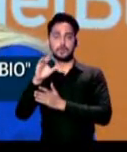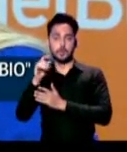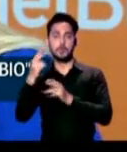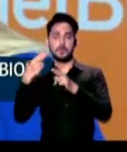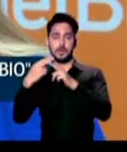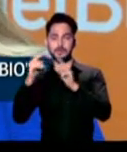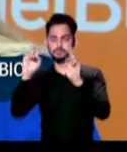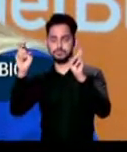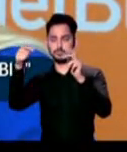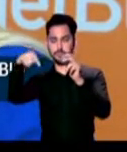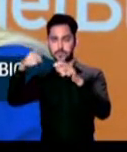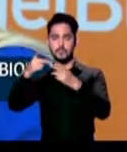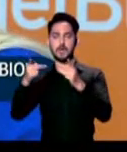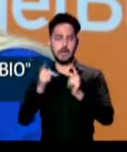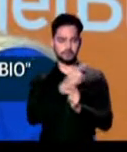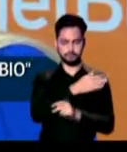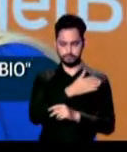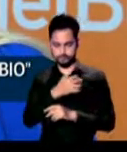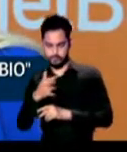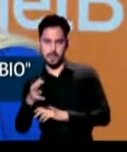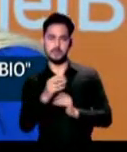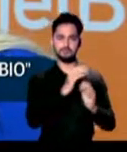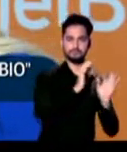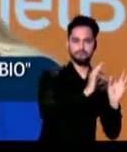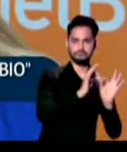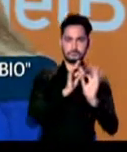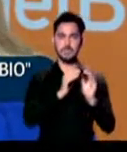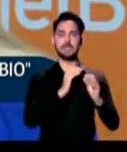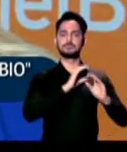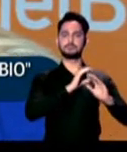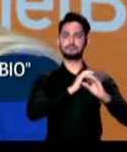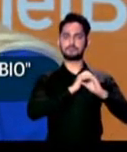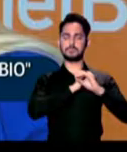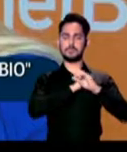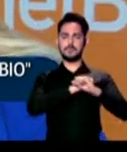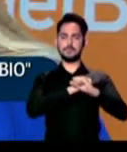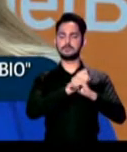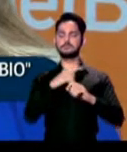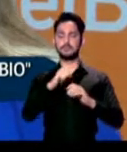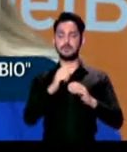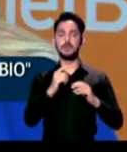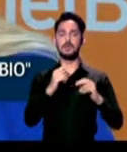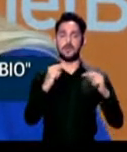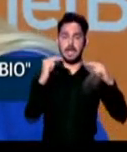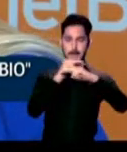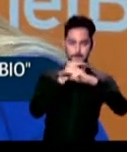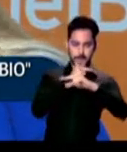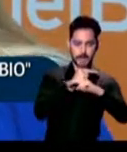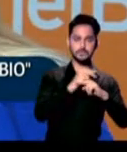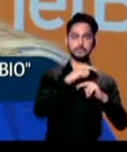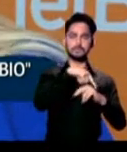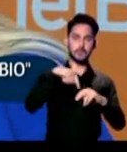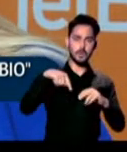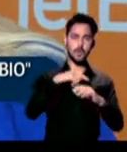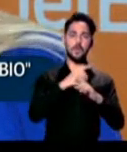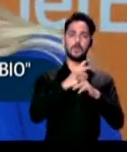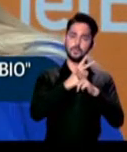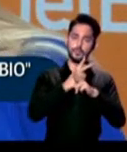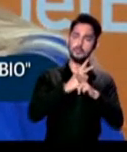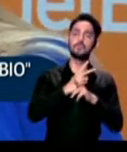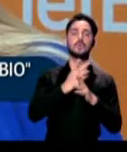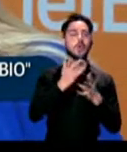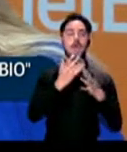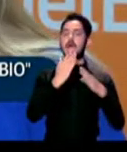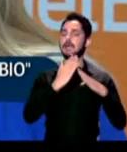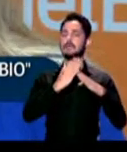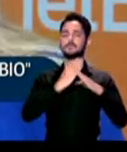pueblo se ha desbordado, que han participado a ambos extremos de las avenidas para que compartan con los jugadores, por eso no se ha cerrado, porque queremos que el pueblo